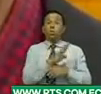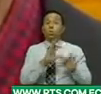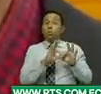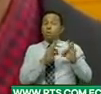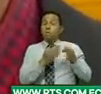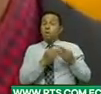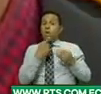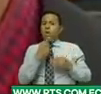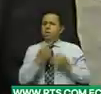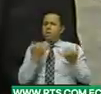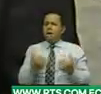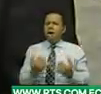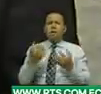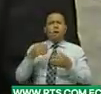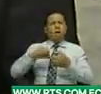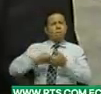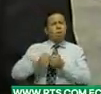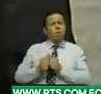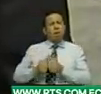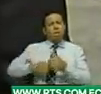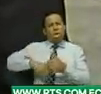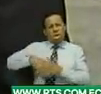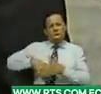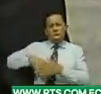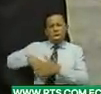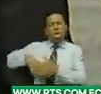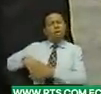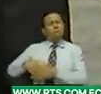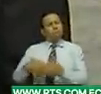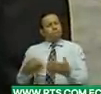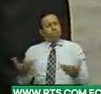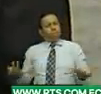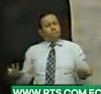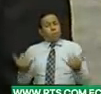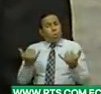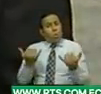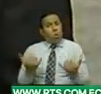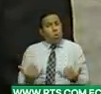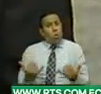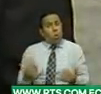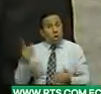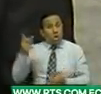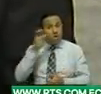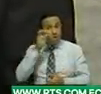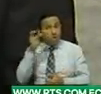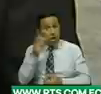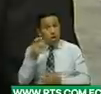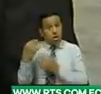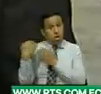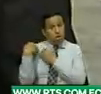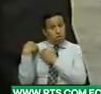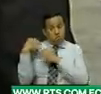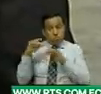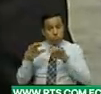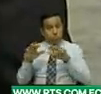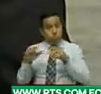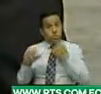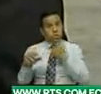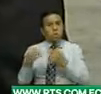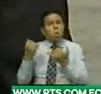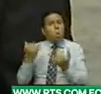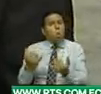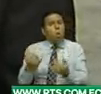trabas en el proceso. Recién el día de hoy, la secretaria de la Fiscalía 8 de Violencia de Género nos